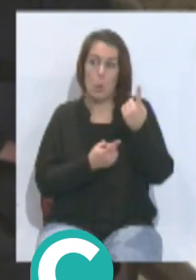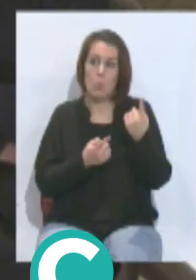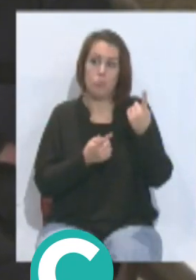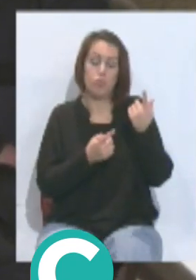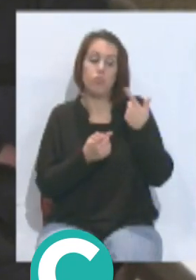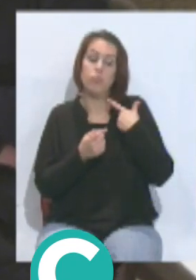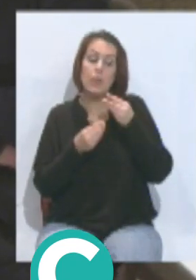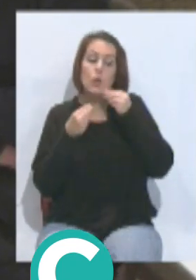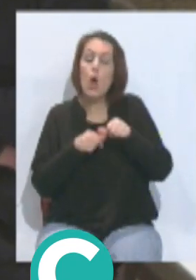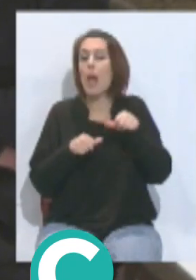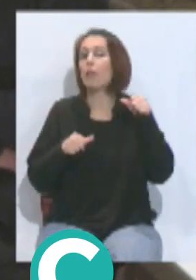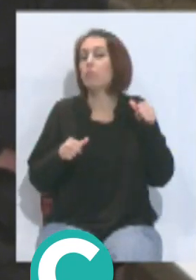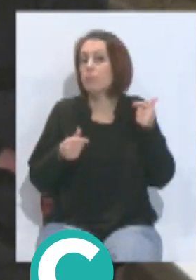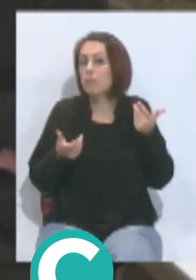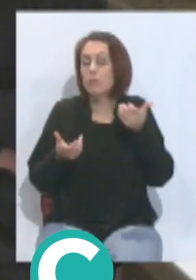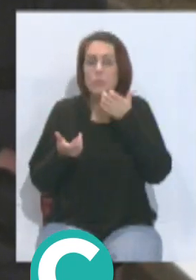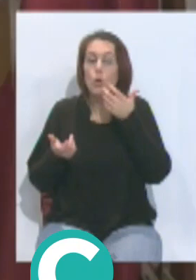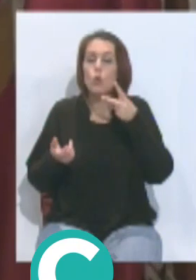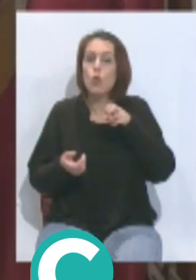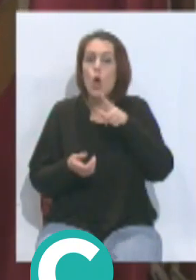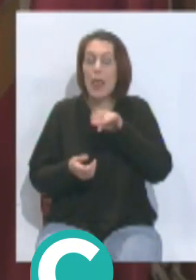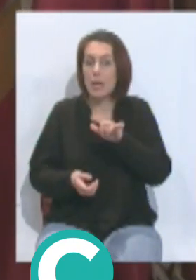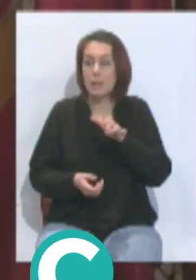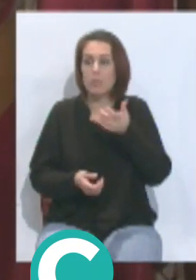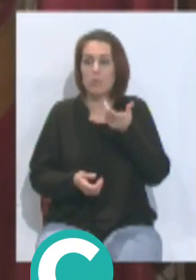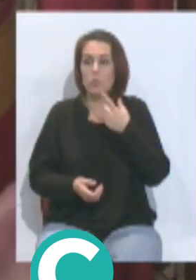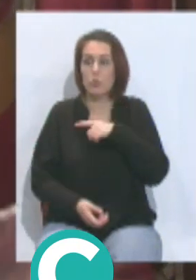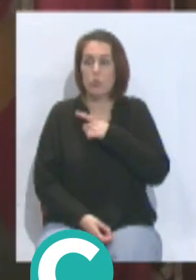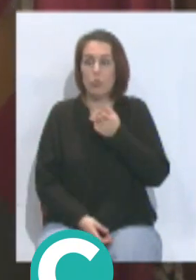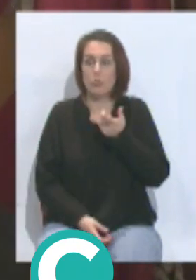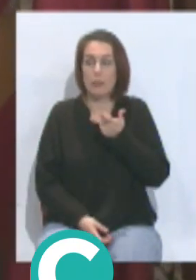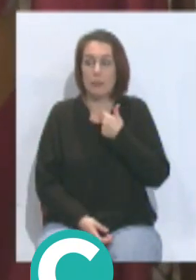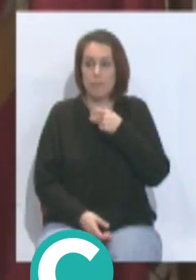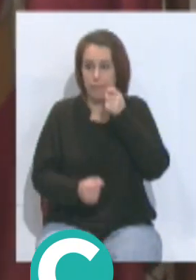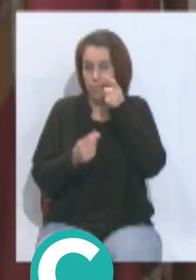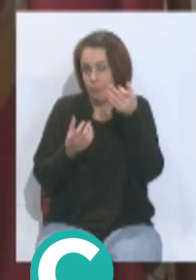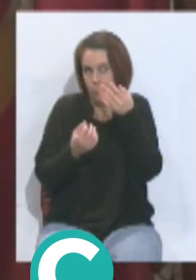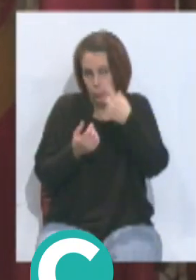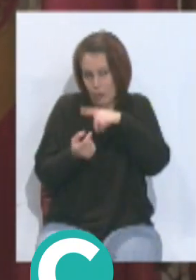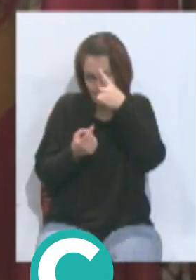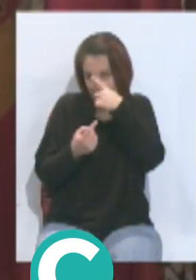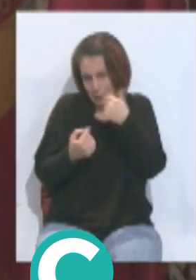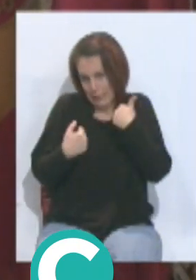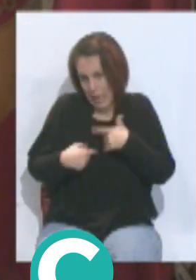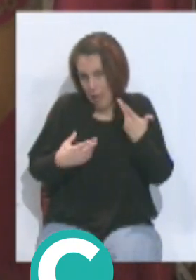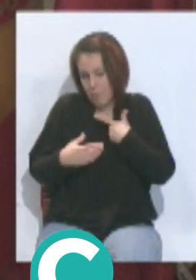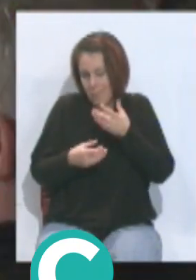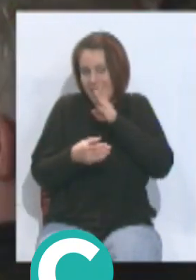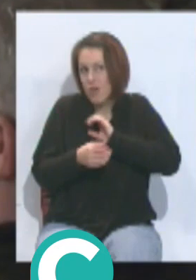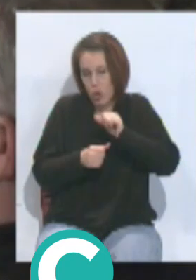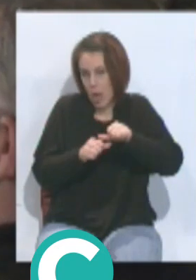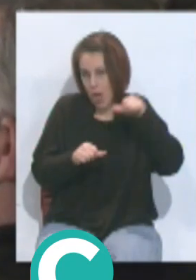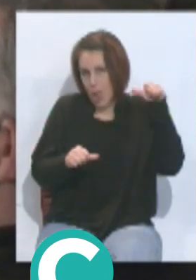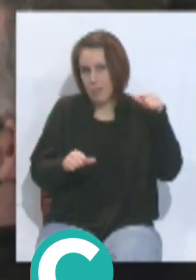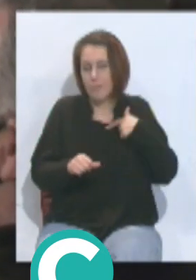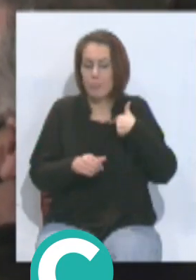de su biografía. En el caso del Noli, bueno, pues que vamos a descubrir que ustedes no sepan acerca de su maravillosa